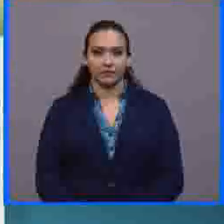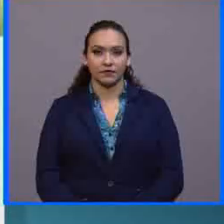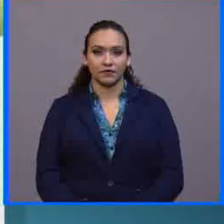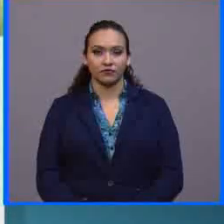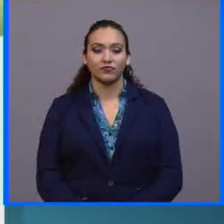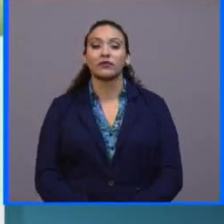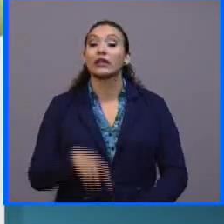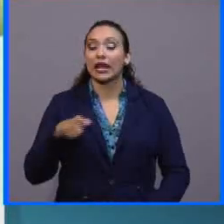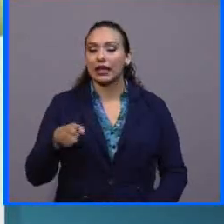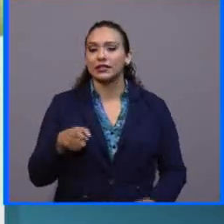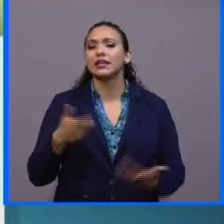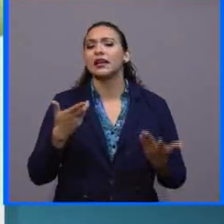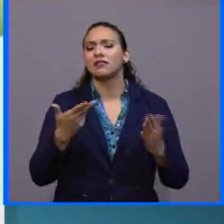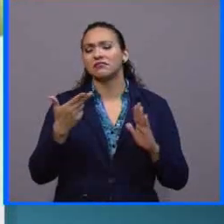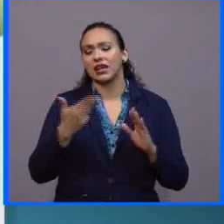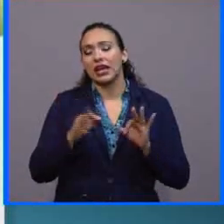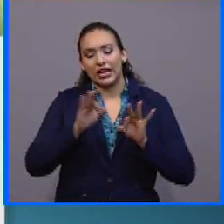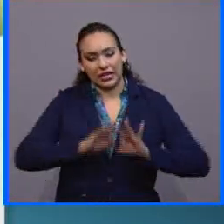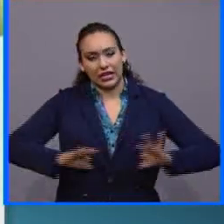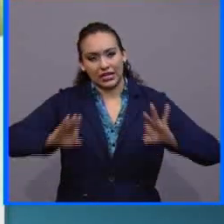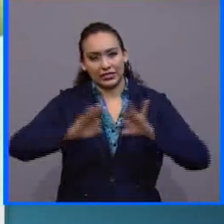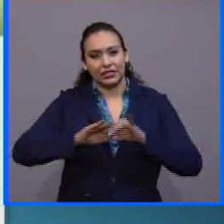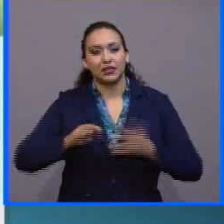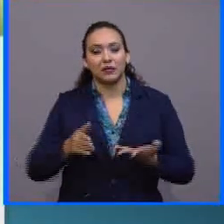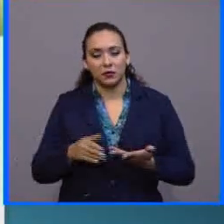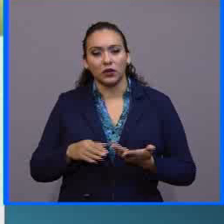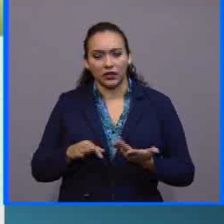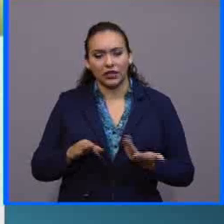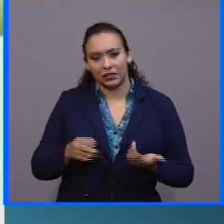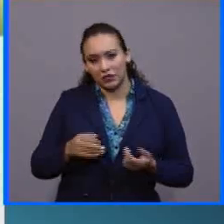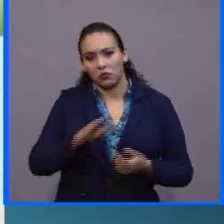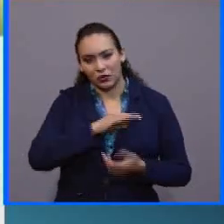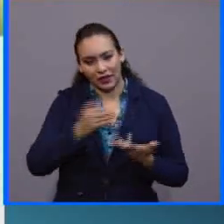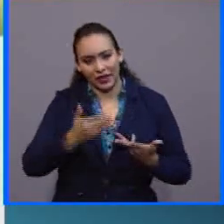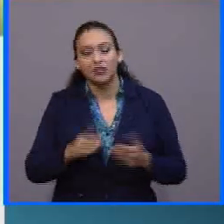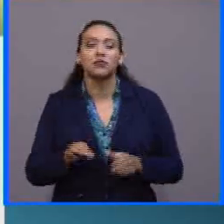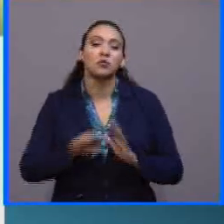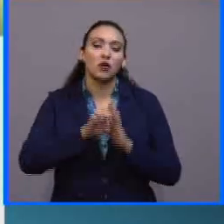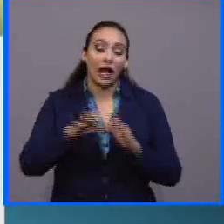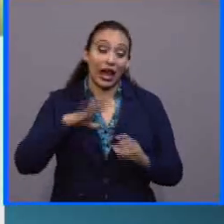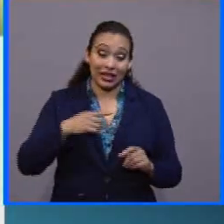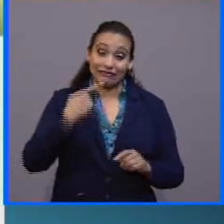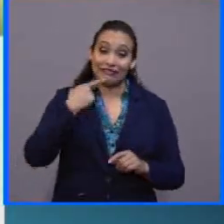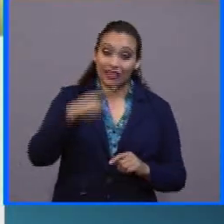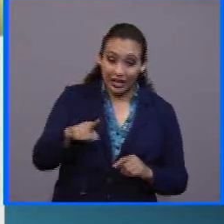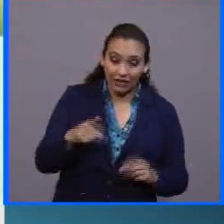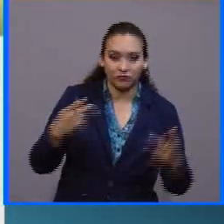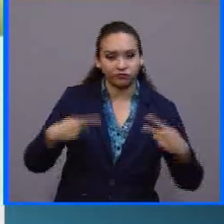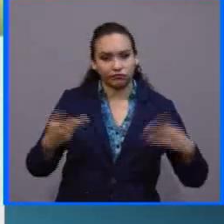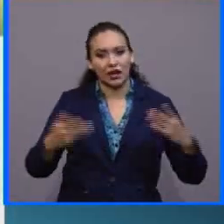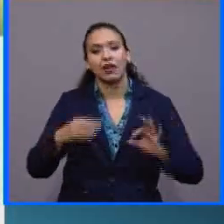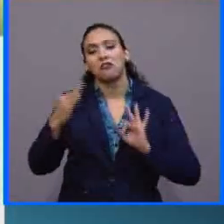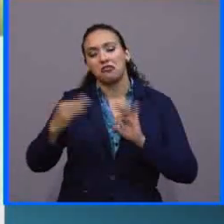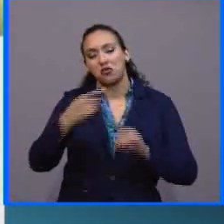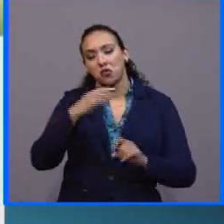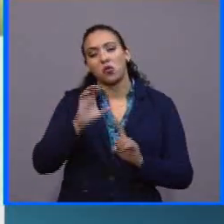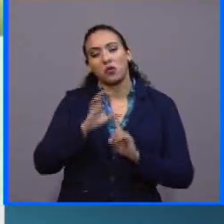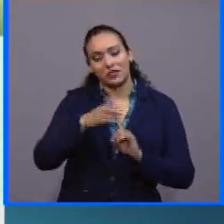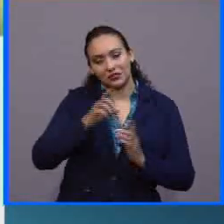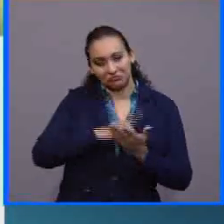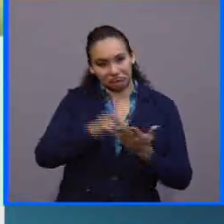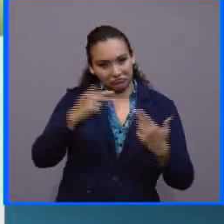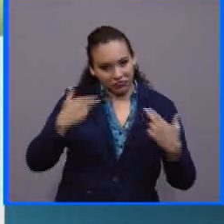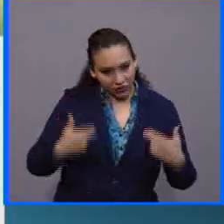Esto como un mecanismo, digamos, todavía no jurisdiccional. También tenemos, por ejemplo, las quejas que se realizan ante las comisiones de derechos